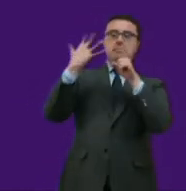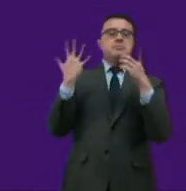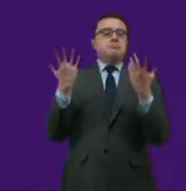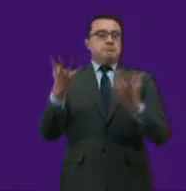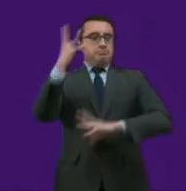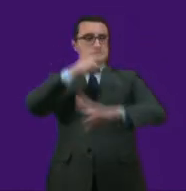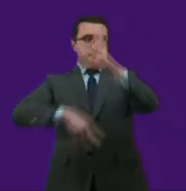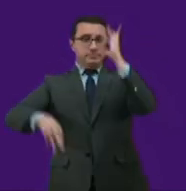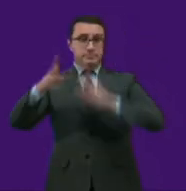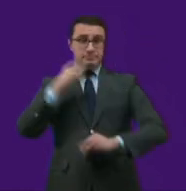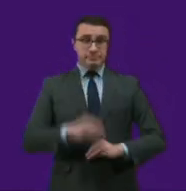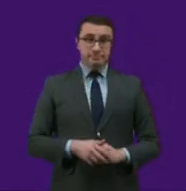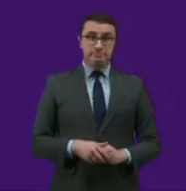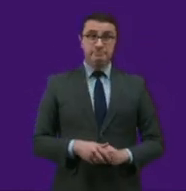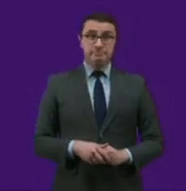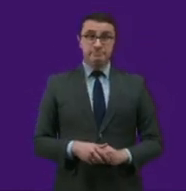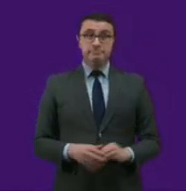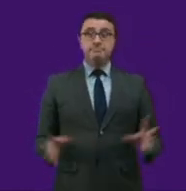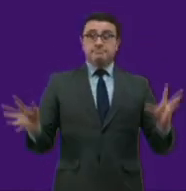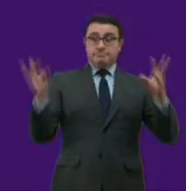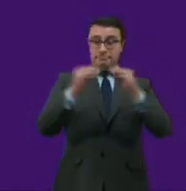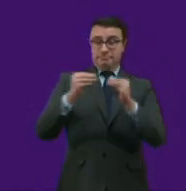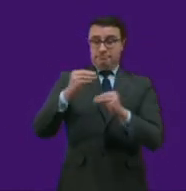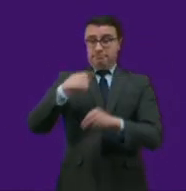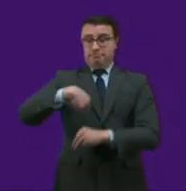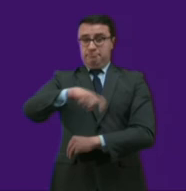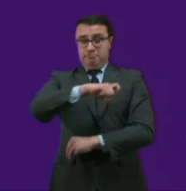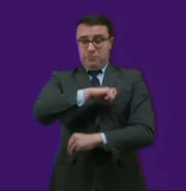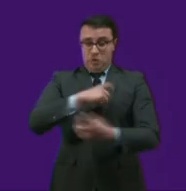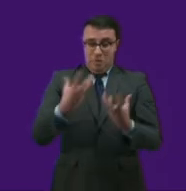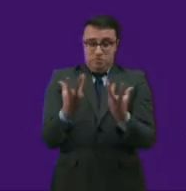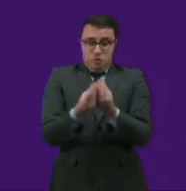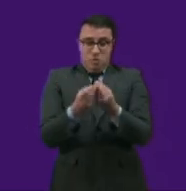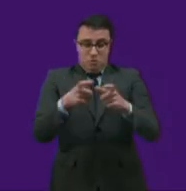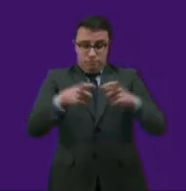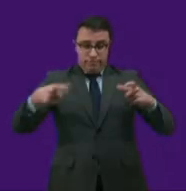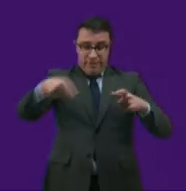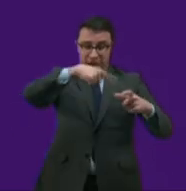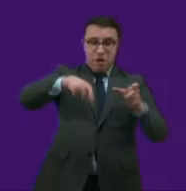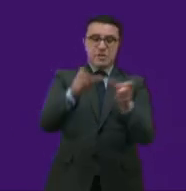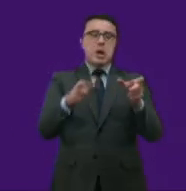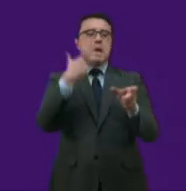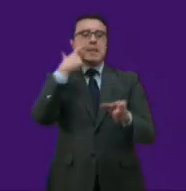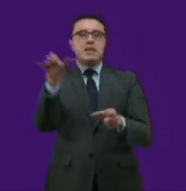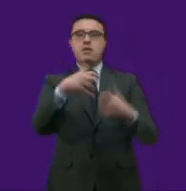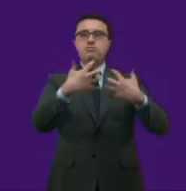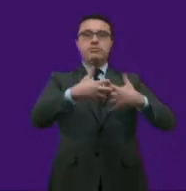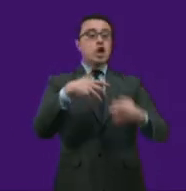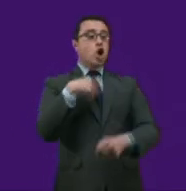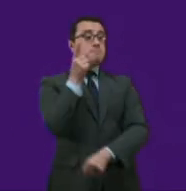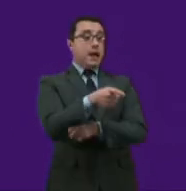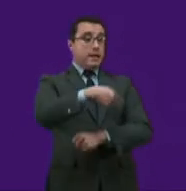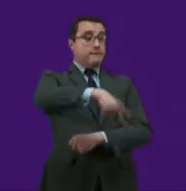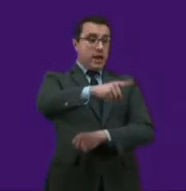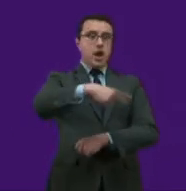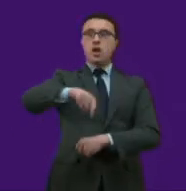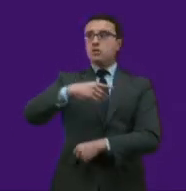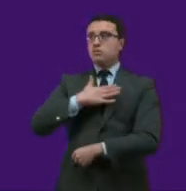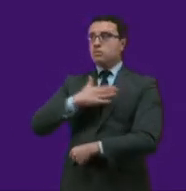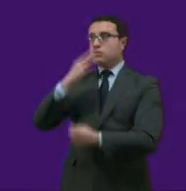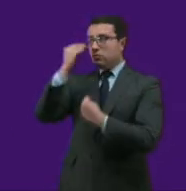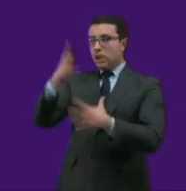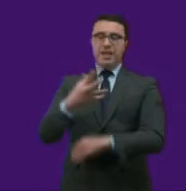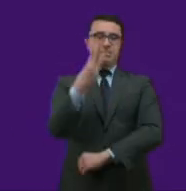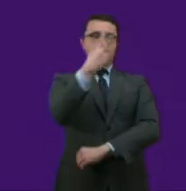también démosle sentido al trabajo de las personas que tenemos, pues, dentro de la compañía, no que sean unas máquinas ahí que yo les mando un requerimiento, pues, para que lo desarrollen y en 3 días